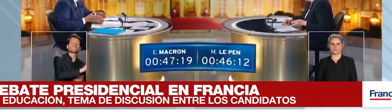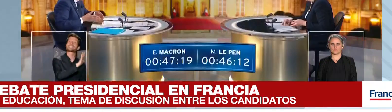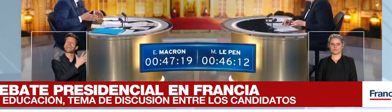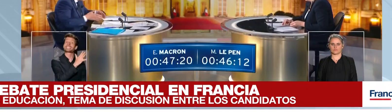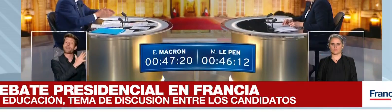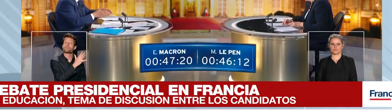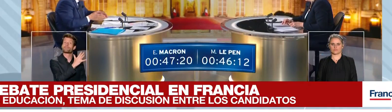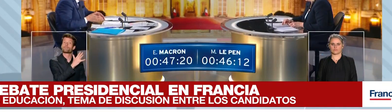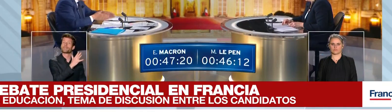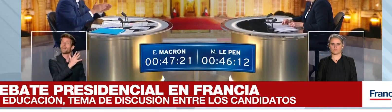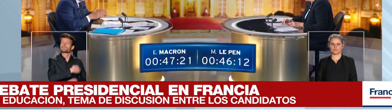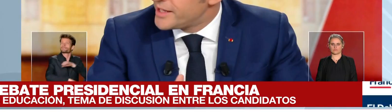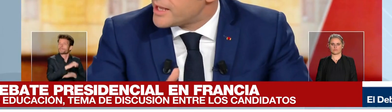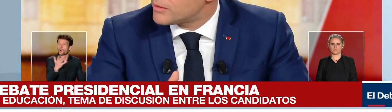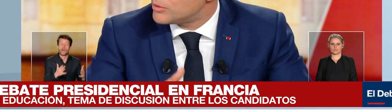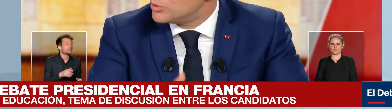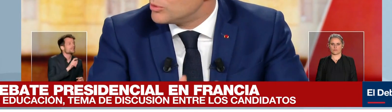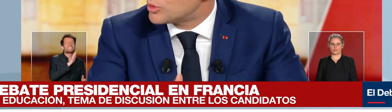cinquième, no poniendo